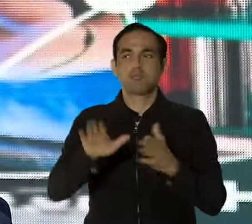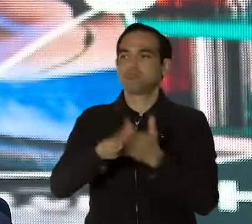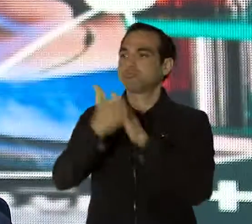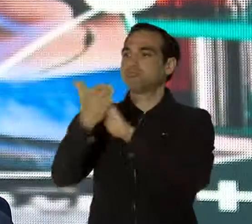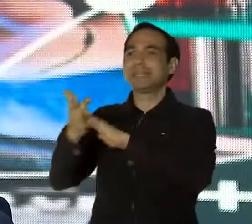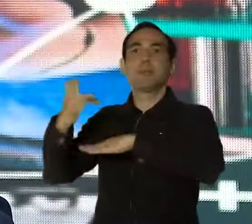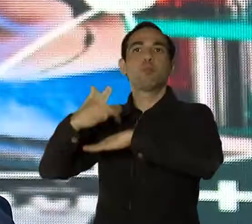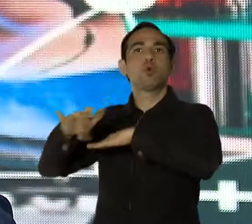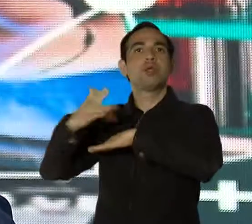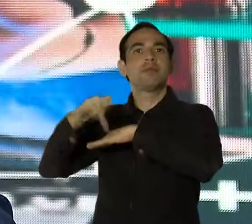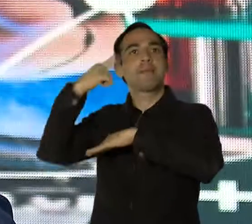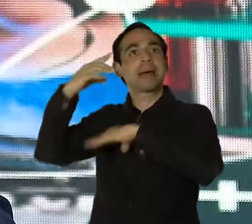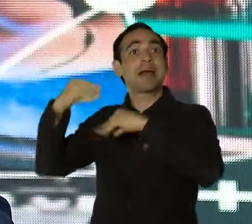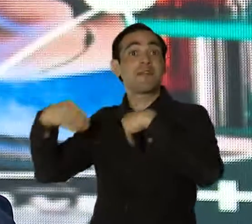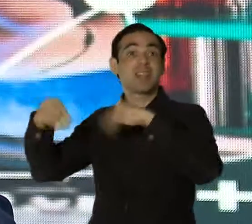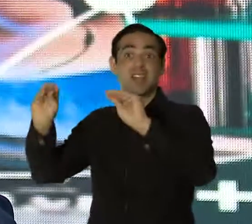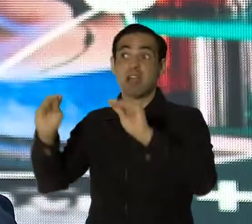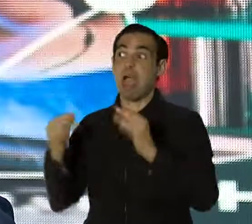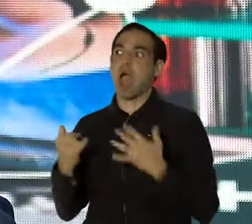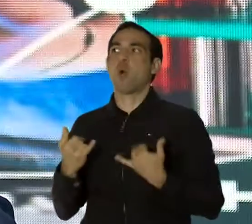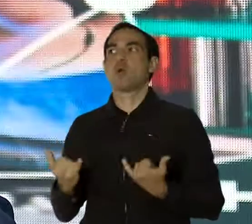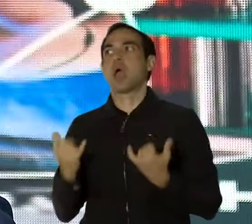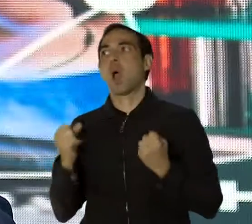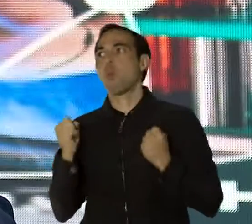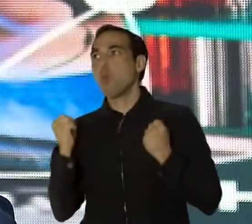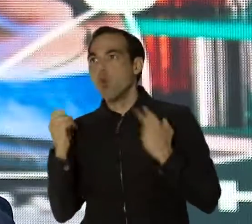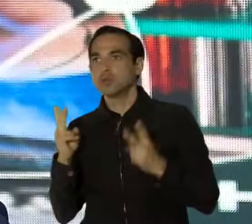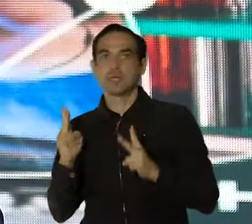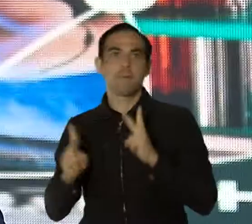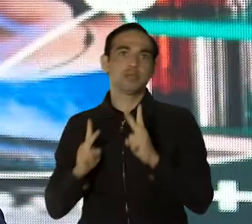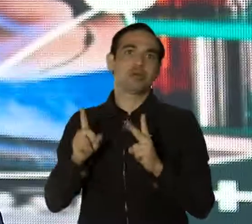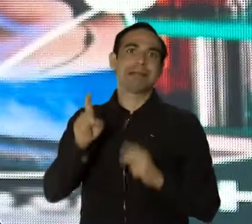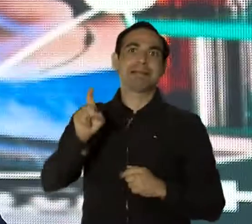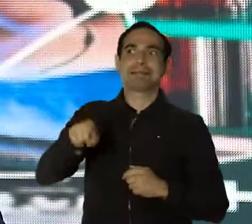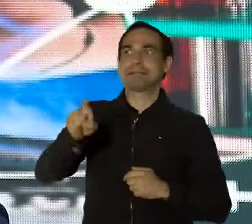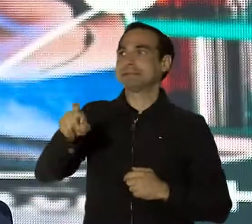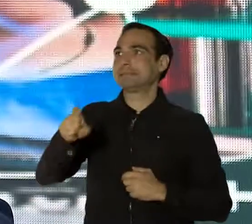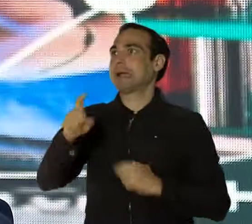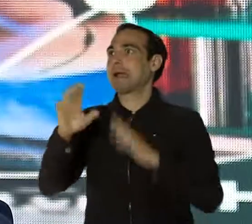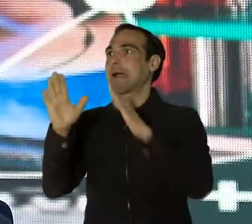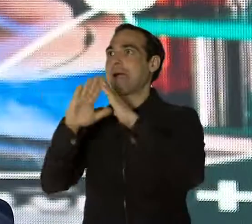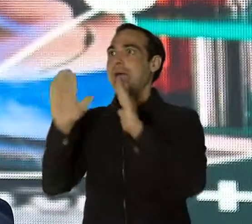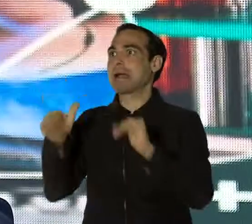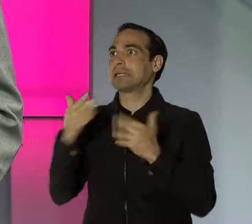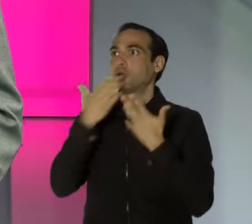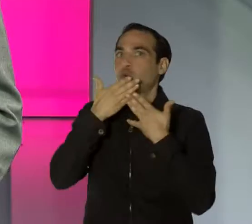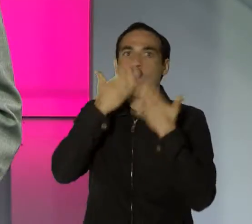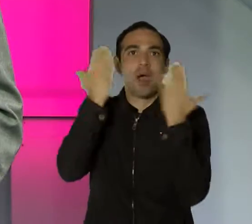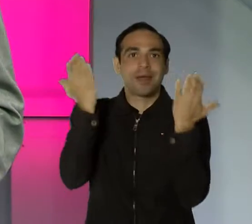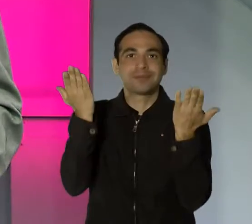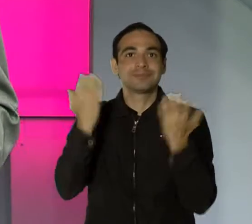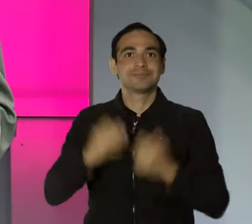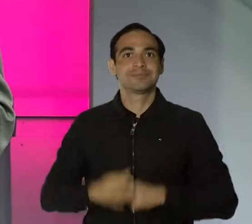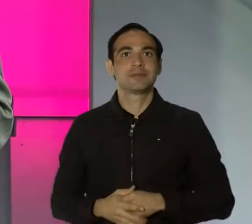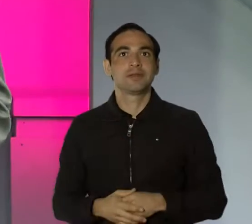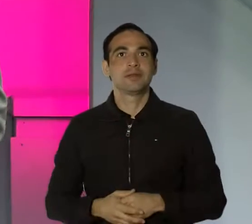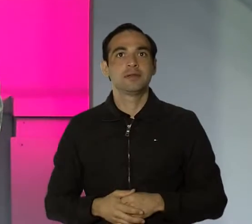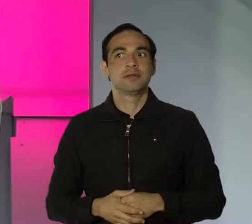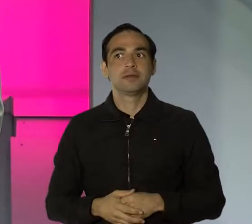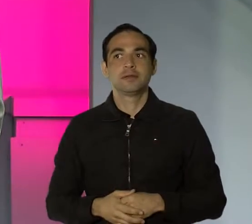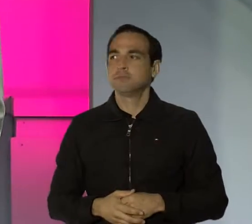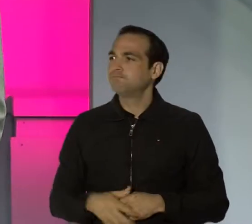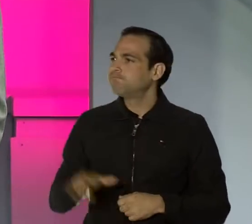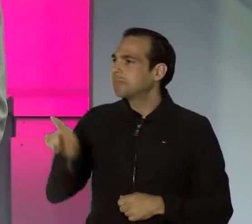mucha falta que actualmente, ¿verdad?, hace para los puertorriqueños que están buscando propiedades y no hay. ¿Y qué soluciones pueden tener